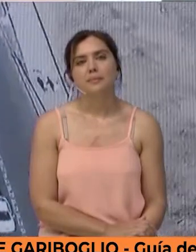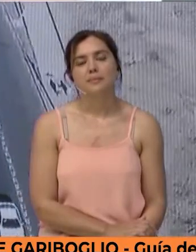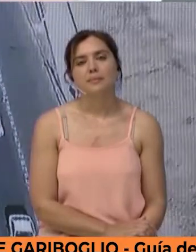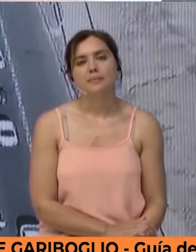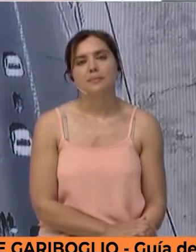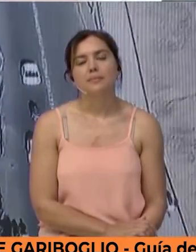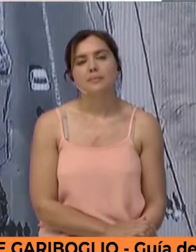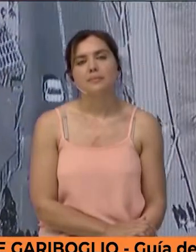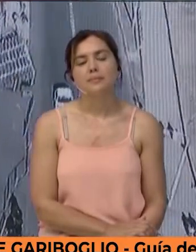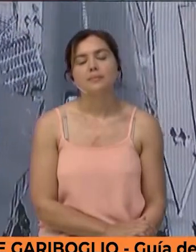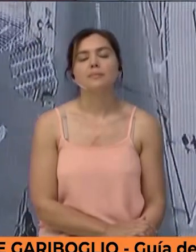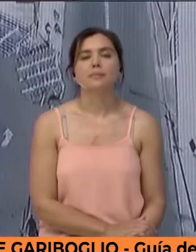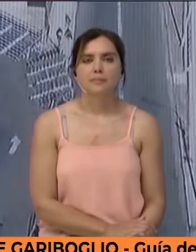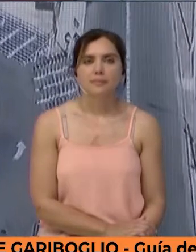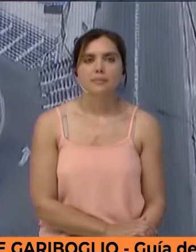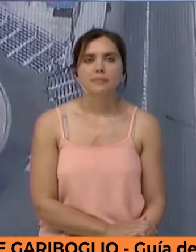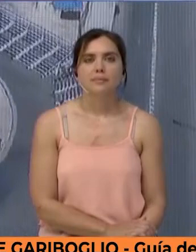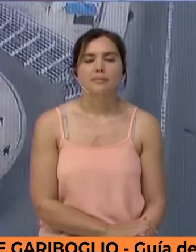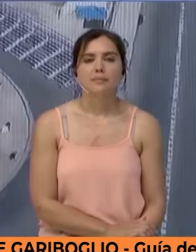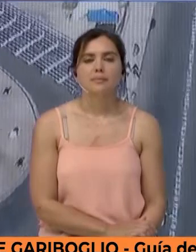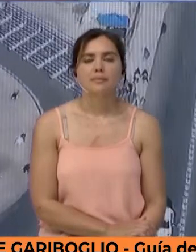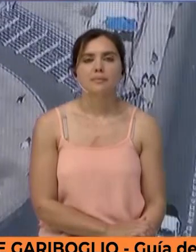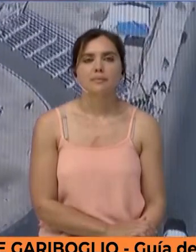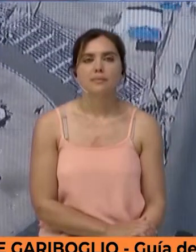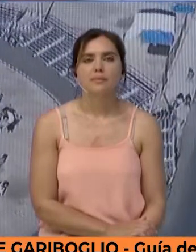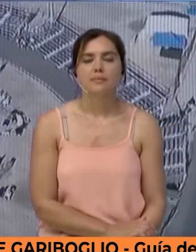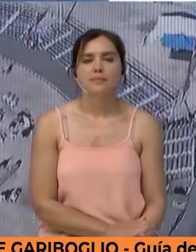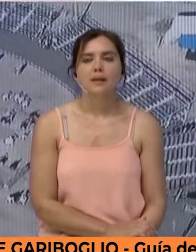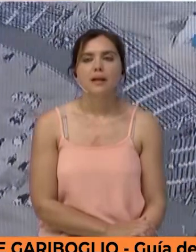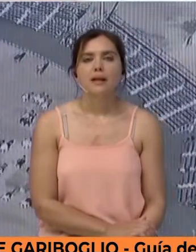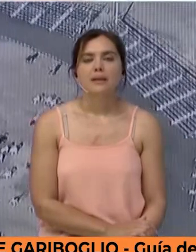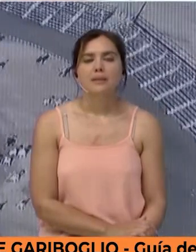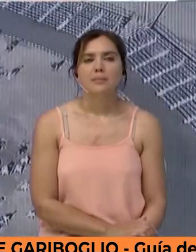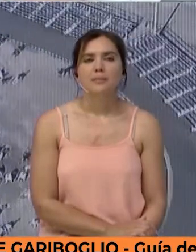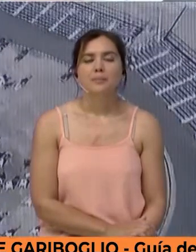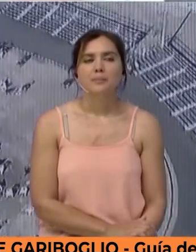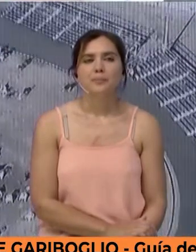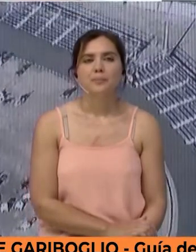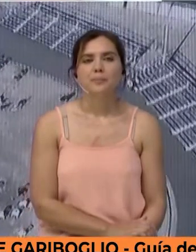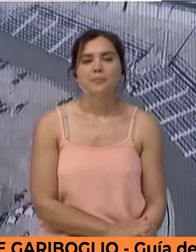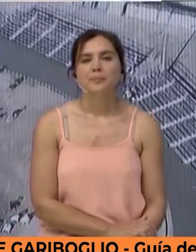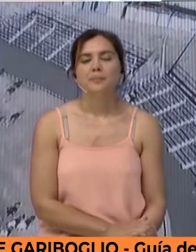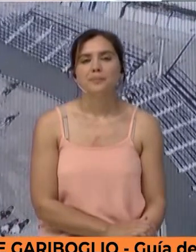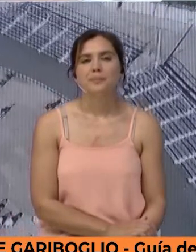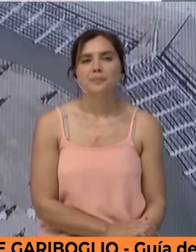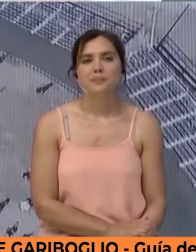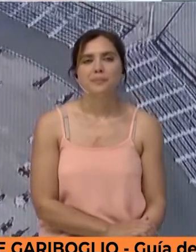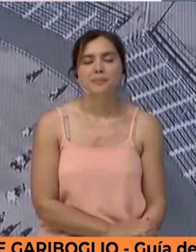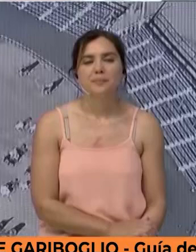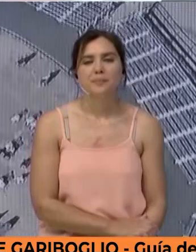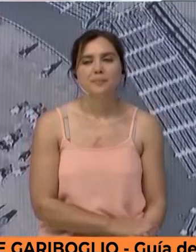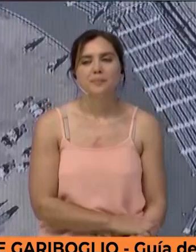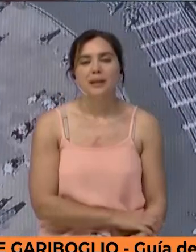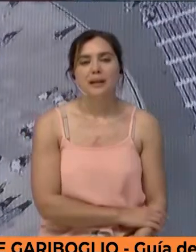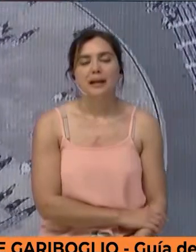esa cuestión, a reflexionar sobre el ambiente, sobre el cuidado, sobre los espacios naturales. Bueno, esa es la misión fundamental y allá